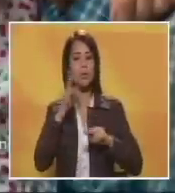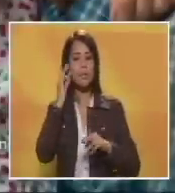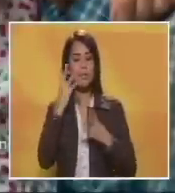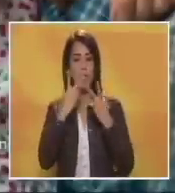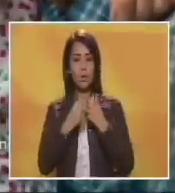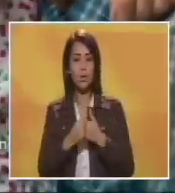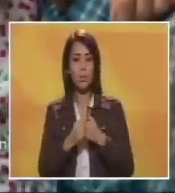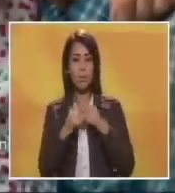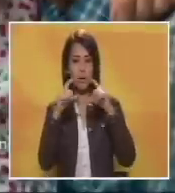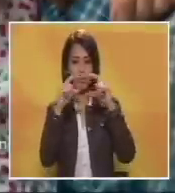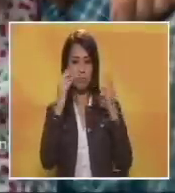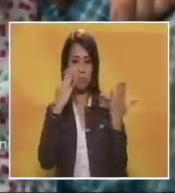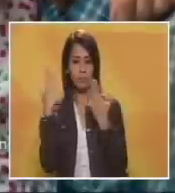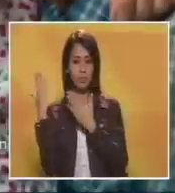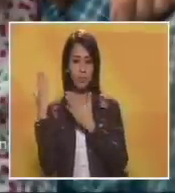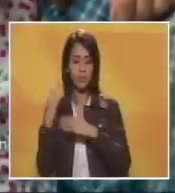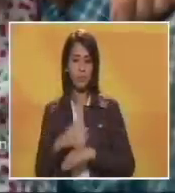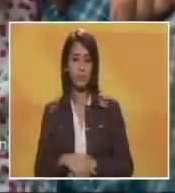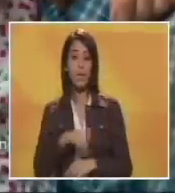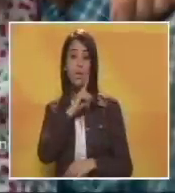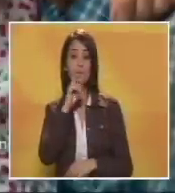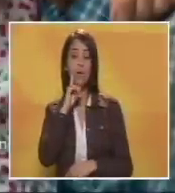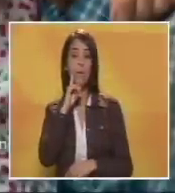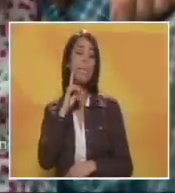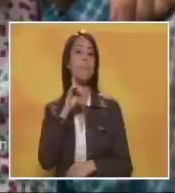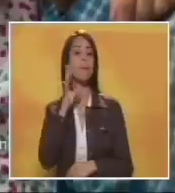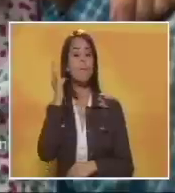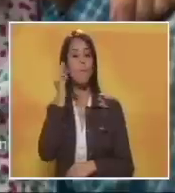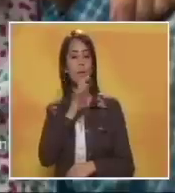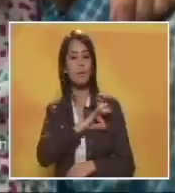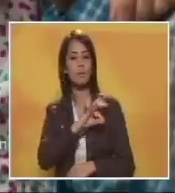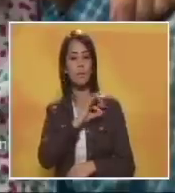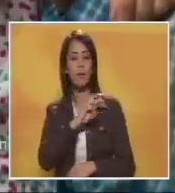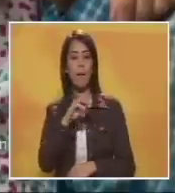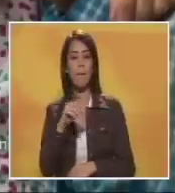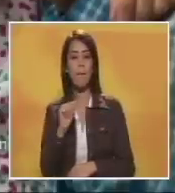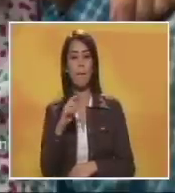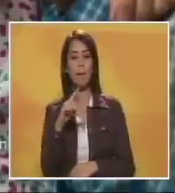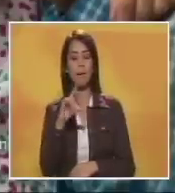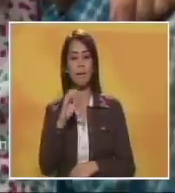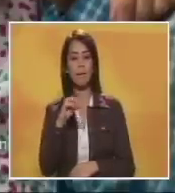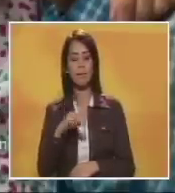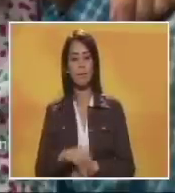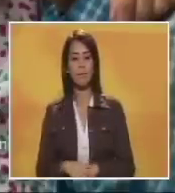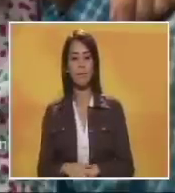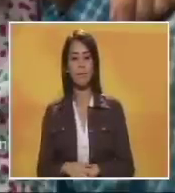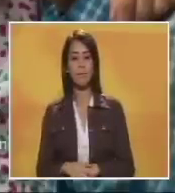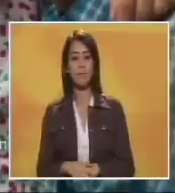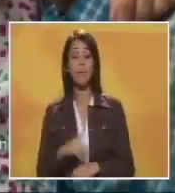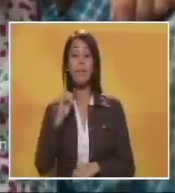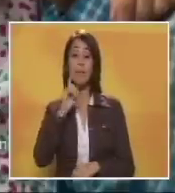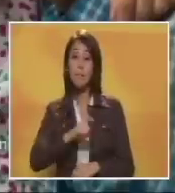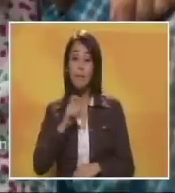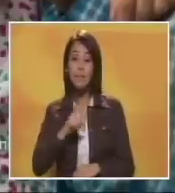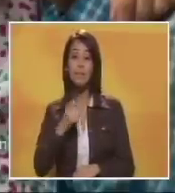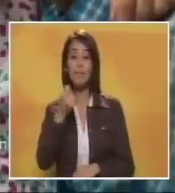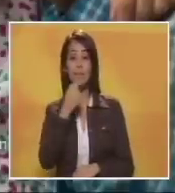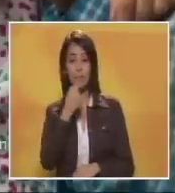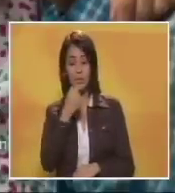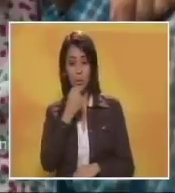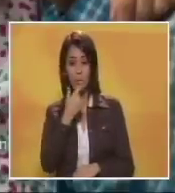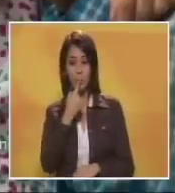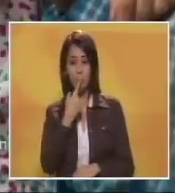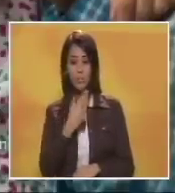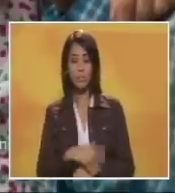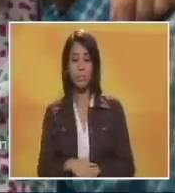de cuenta que aparece en pantalla a nombre de la señora Marlene Rojo. Estefanía también necesita tomar de manera